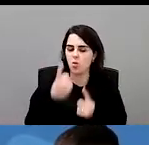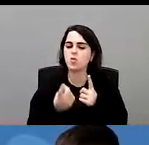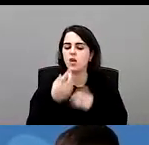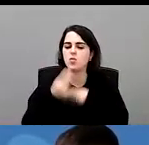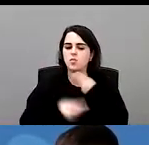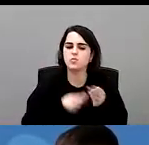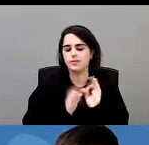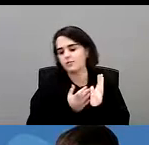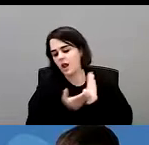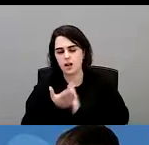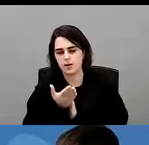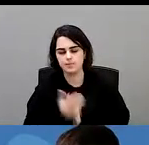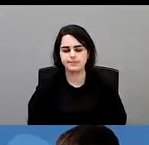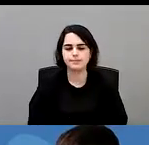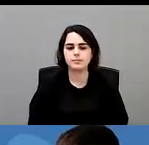este canal.